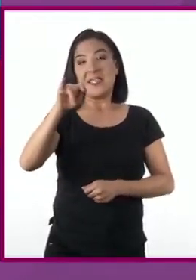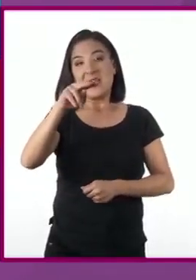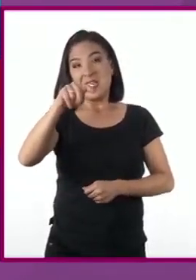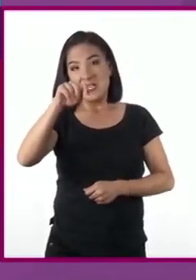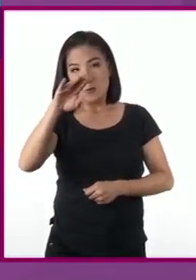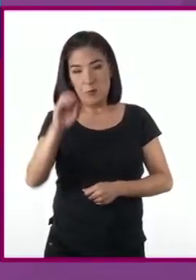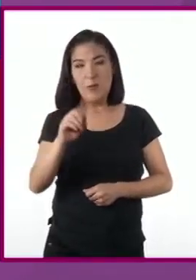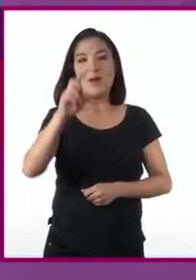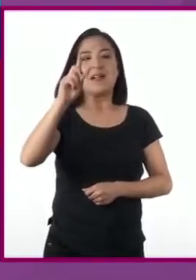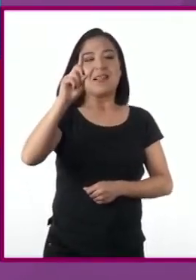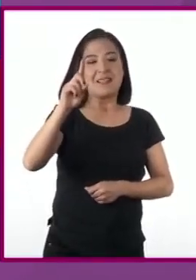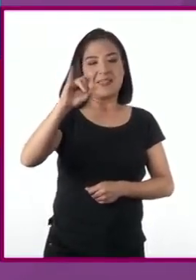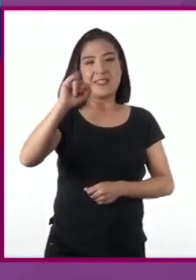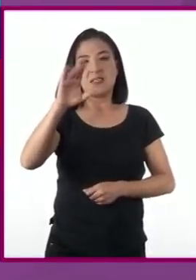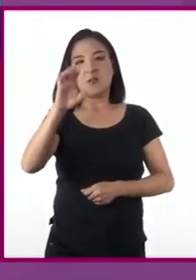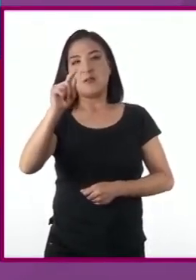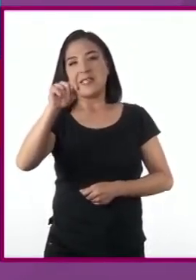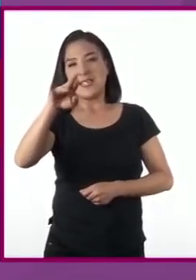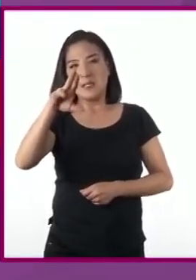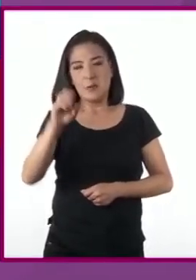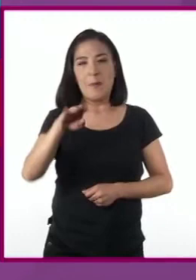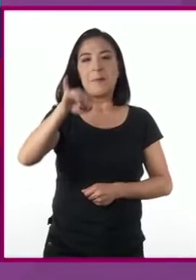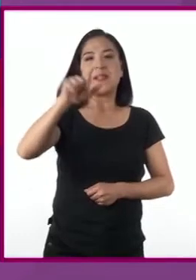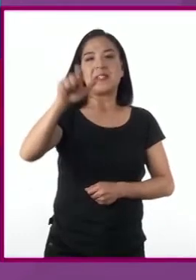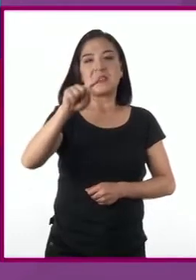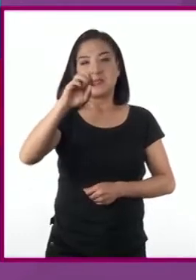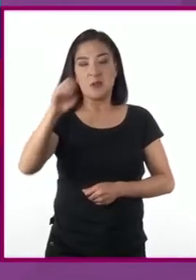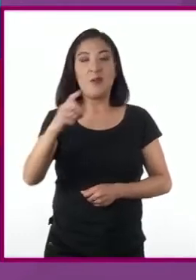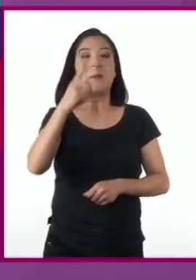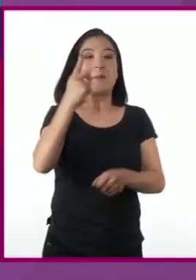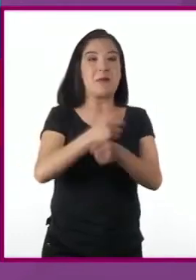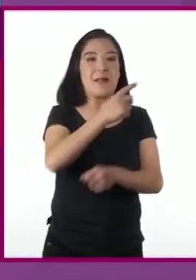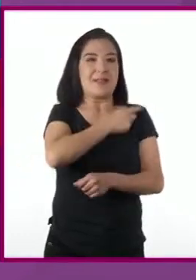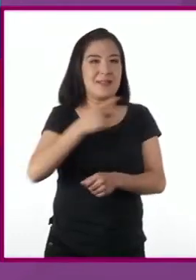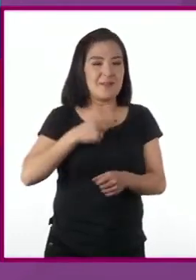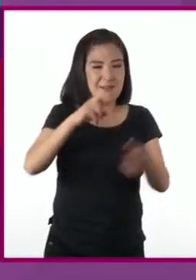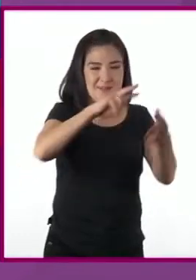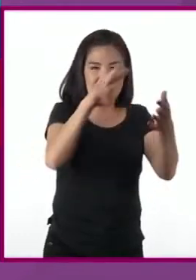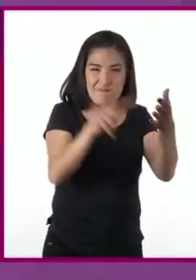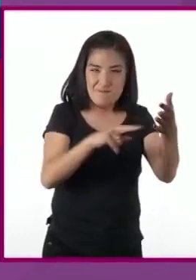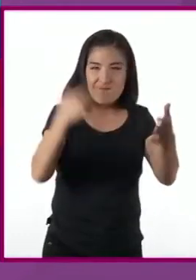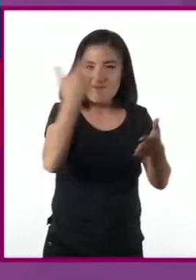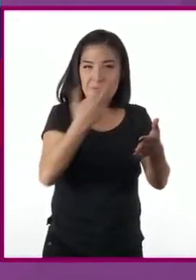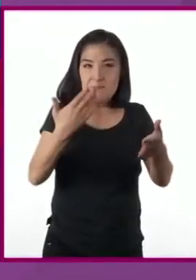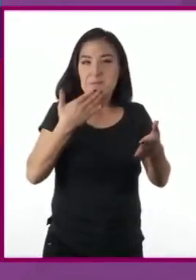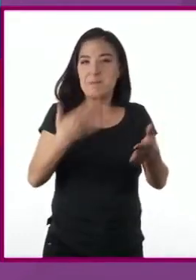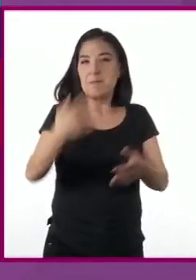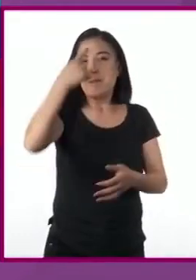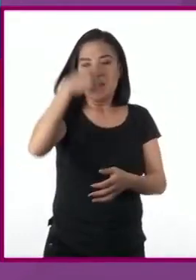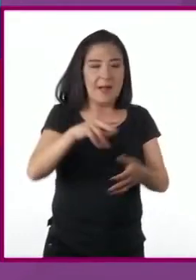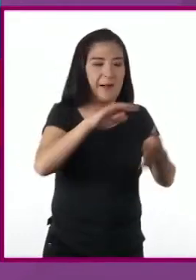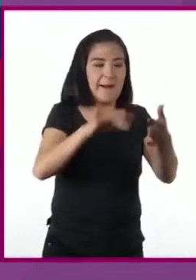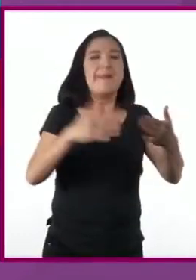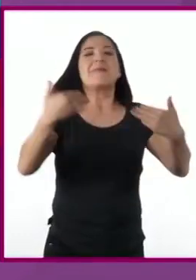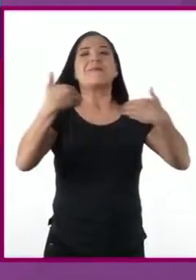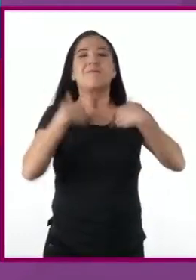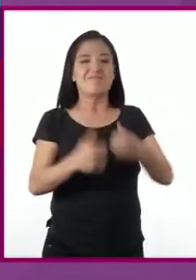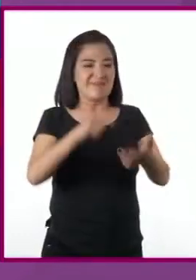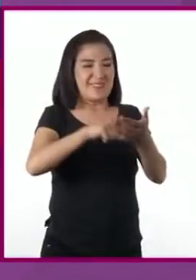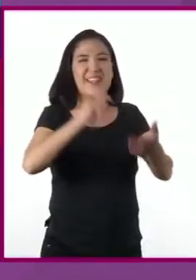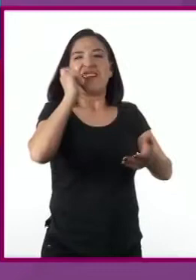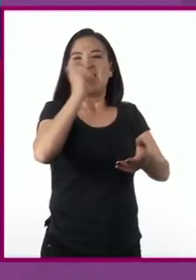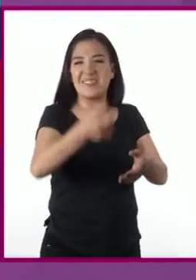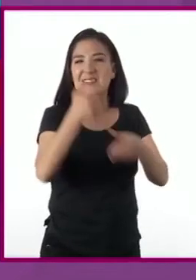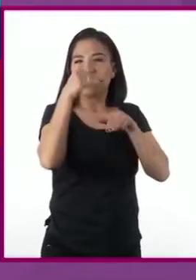discontinuo o mixto, primero hay que explorarlo de manera general. Esto nos va a permitir reconocer su extensión